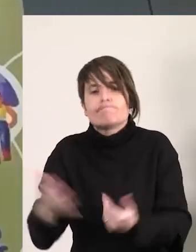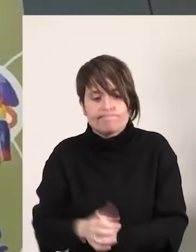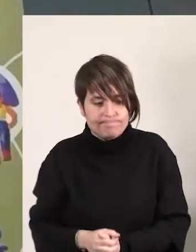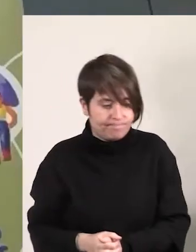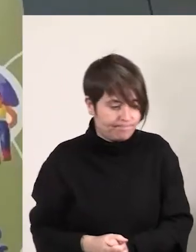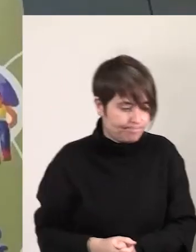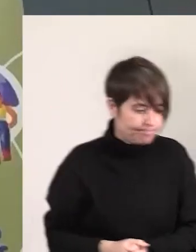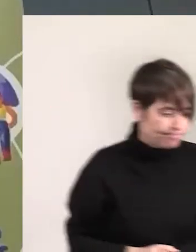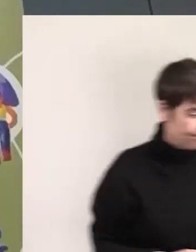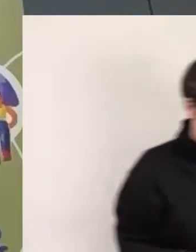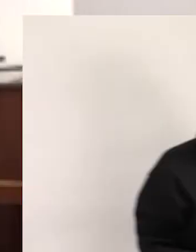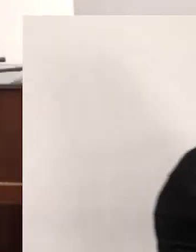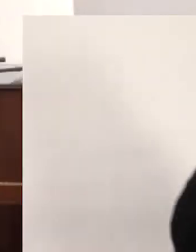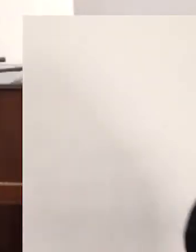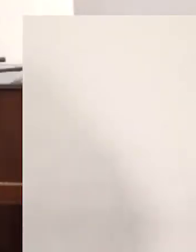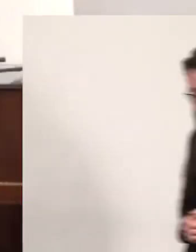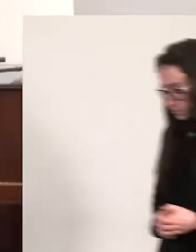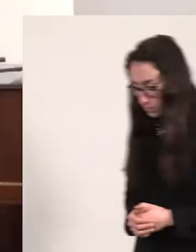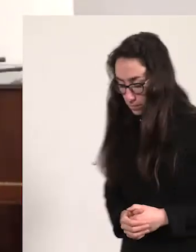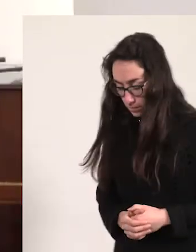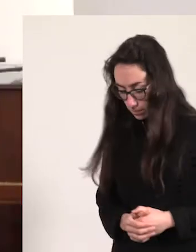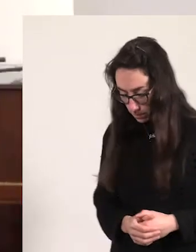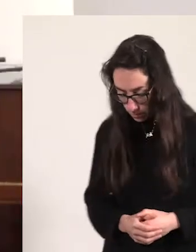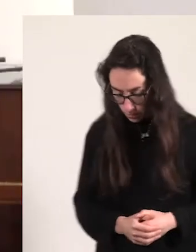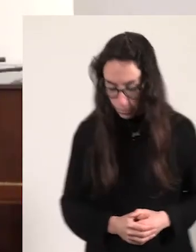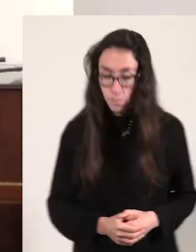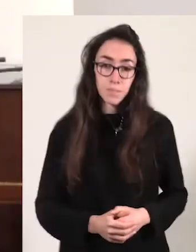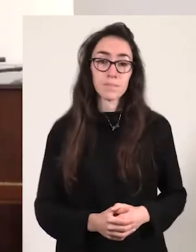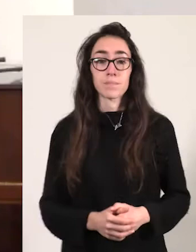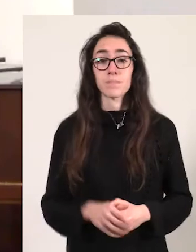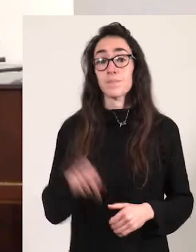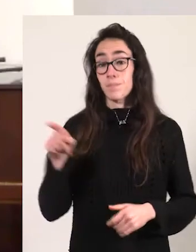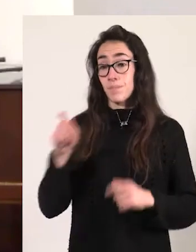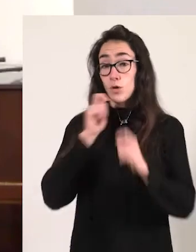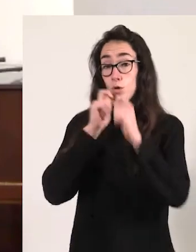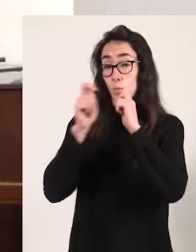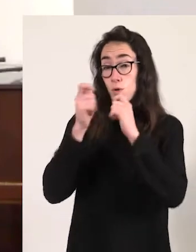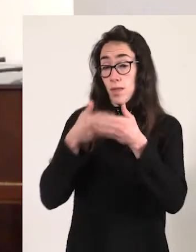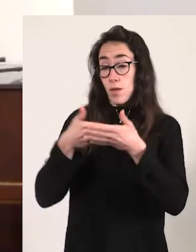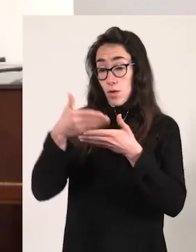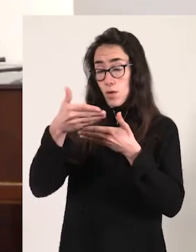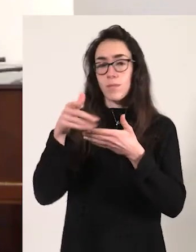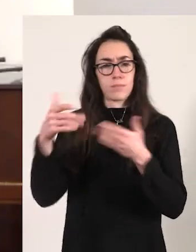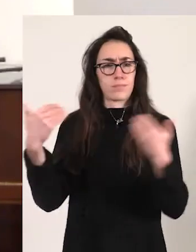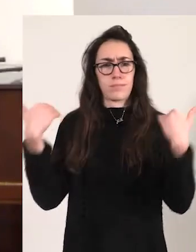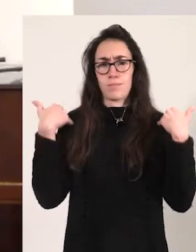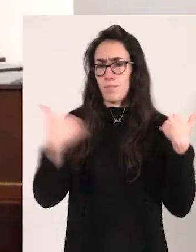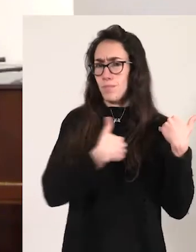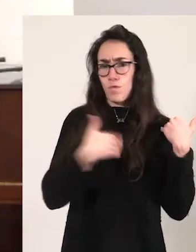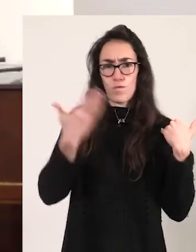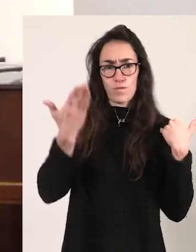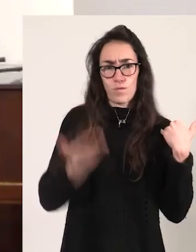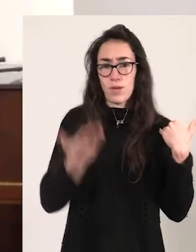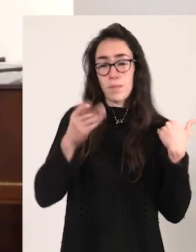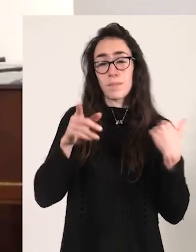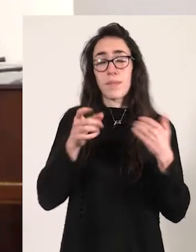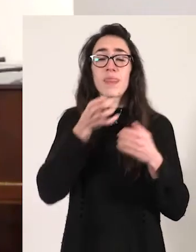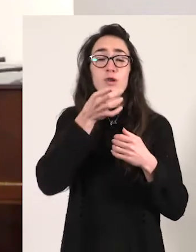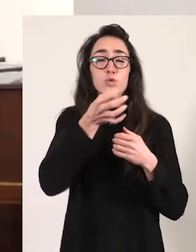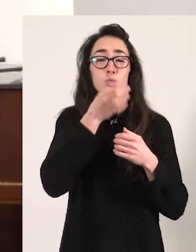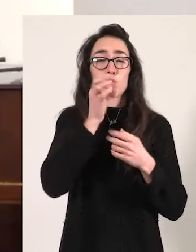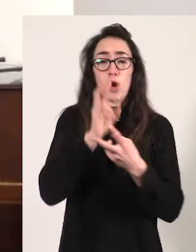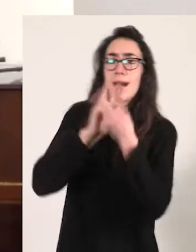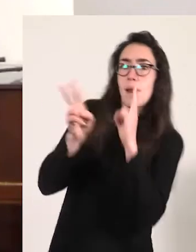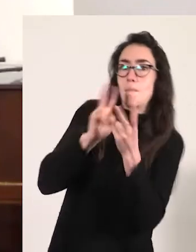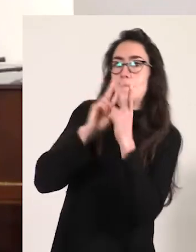estas ideas. Bueno, ahí los medios de comunicación tienen un papel fundamental, ¿no? Esto también está un poco en el discurso de la